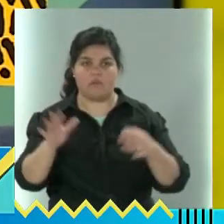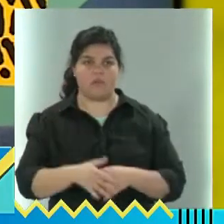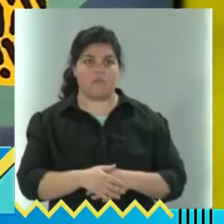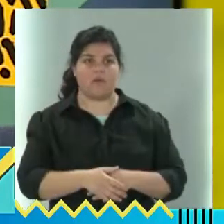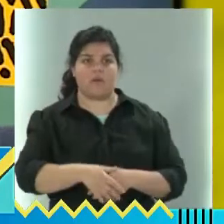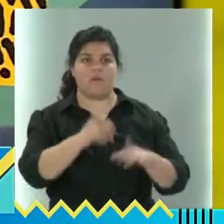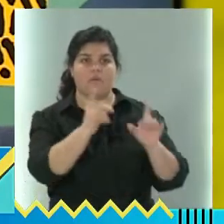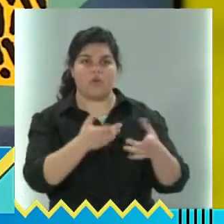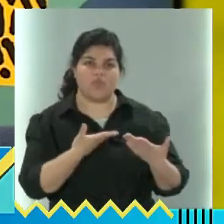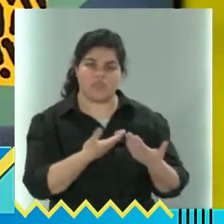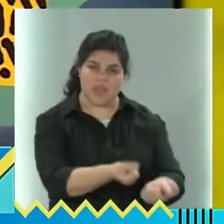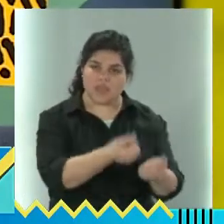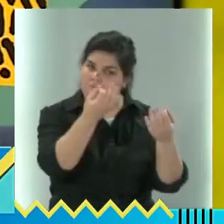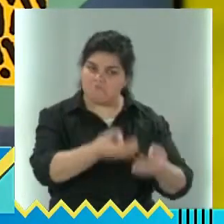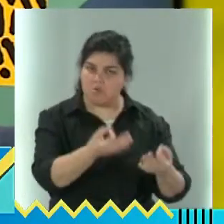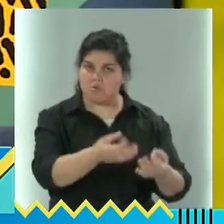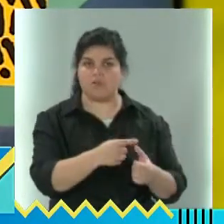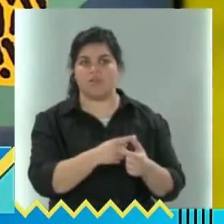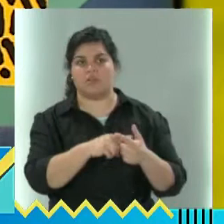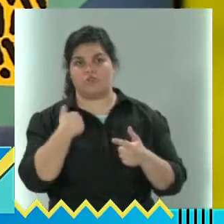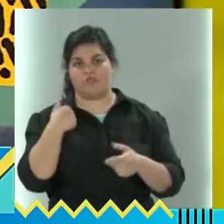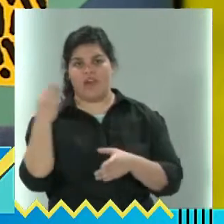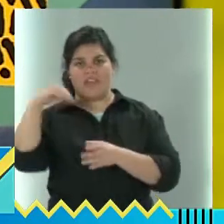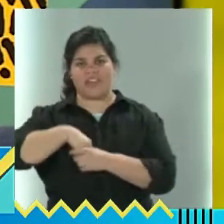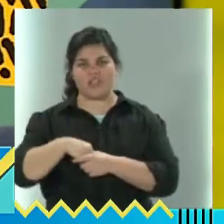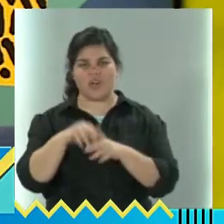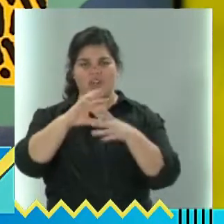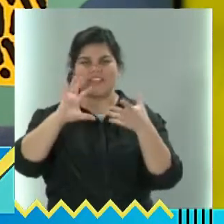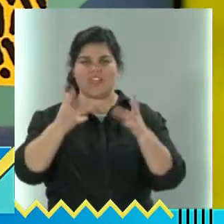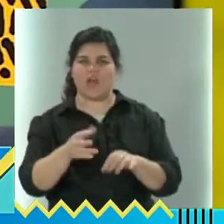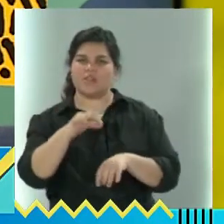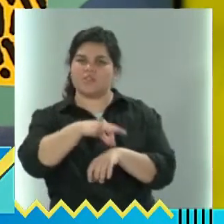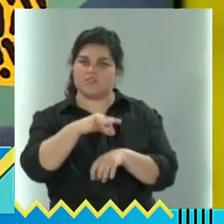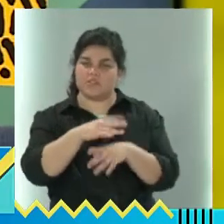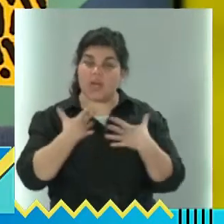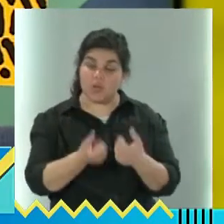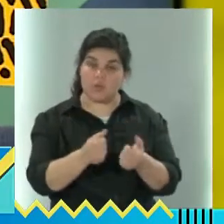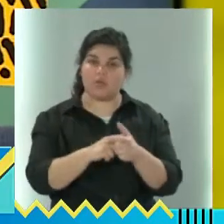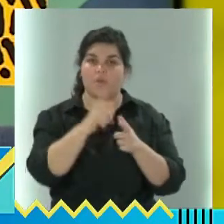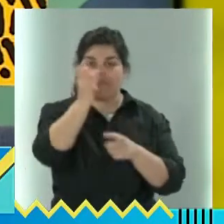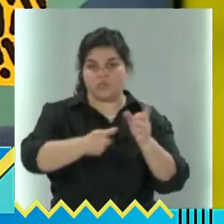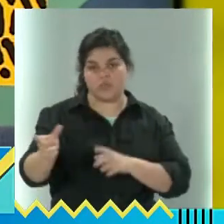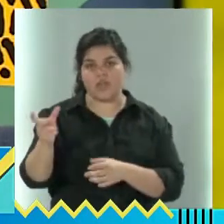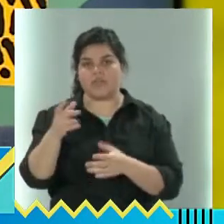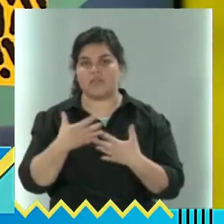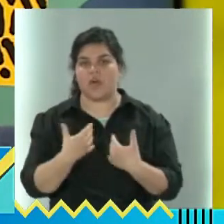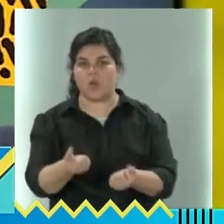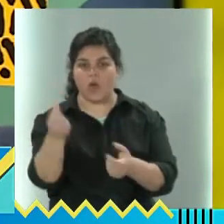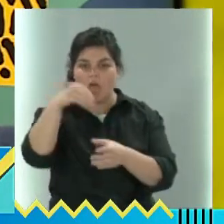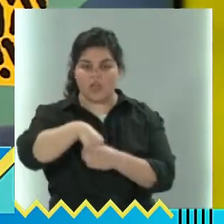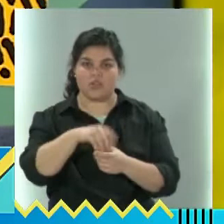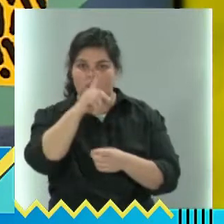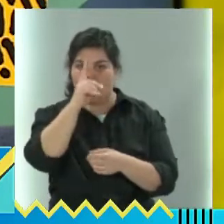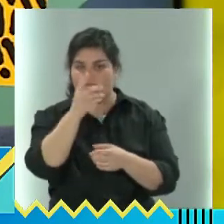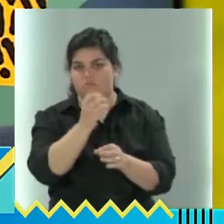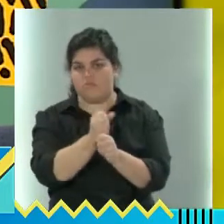bien pensada, la defensa, yo que vengo del sistema de salud, la defensa del empleado de la salud en cuanto que suceden muchas veces,